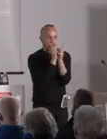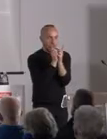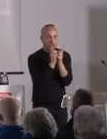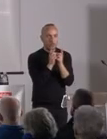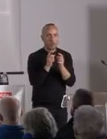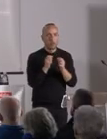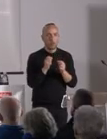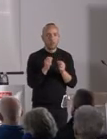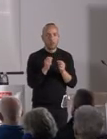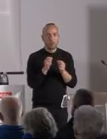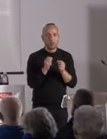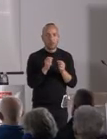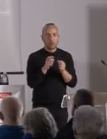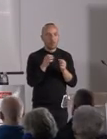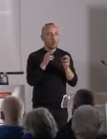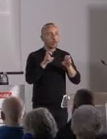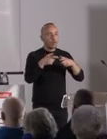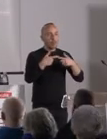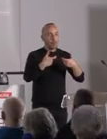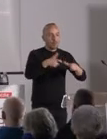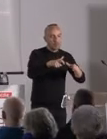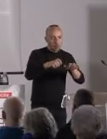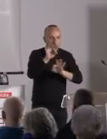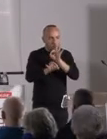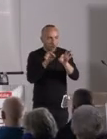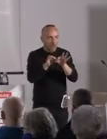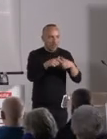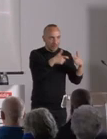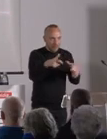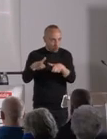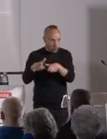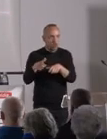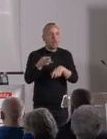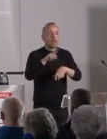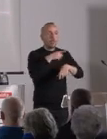un poco de articulación del sector y también de políticas públicas para complementar